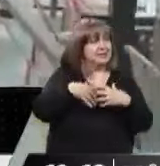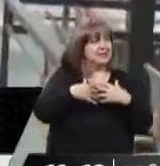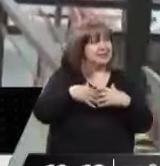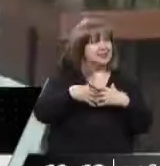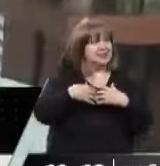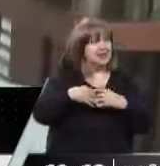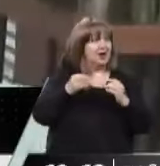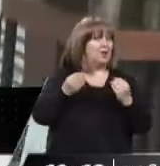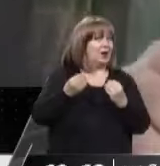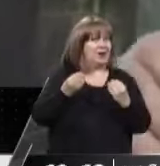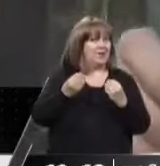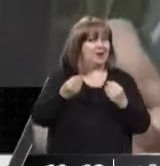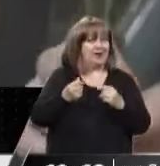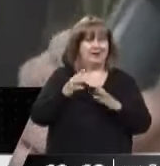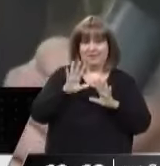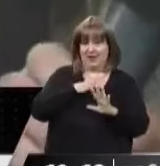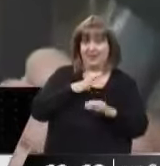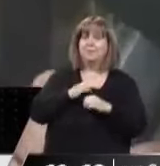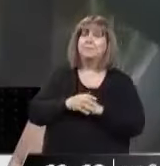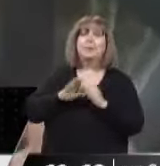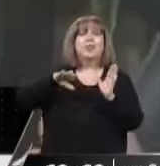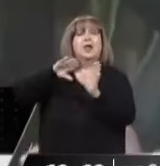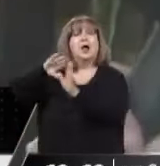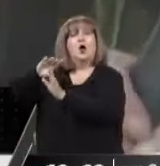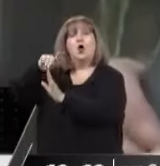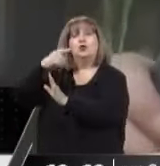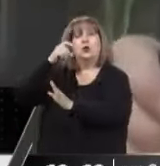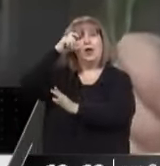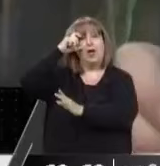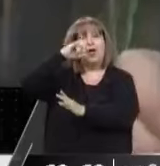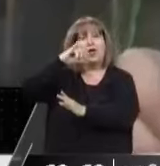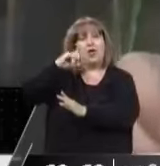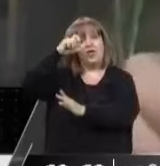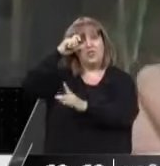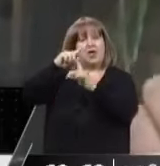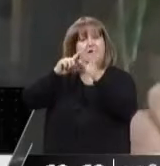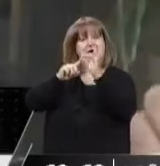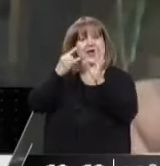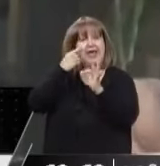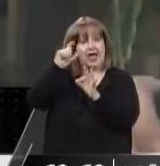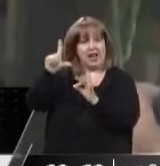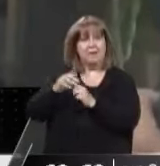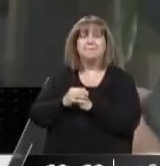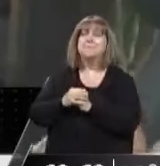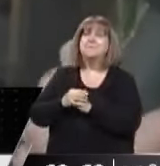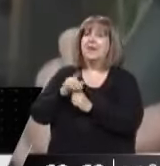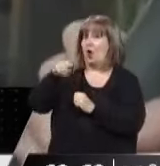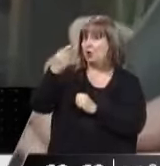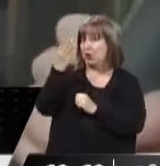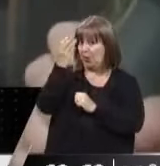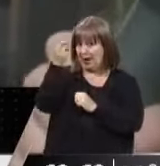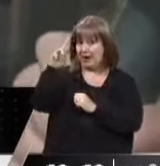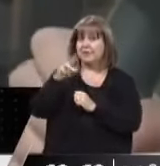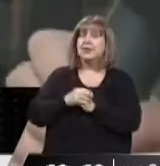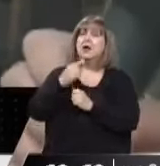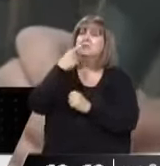ver, a tirar un poco de magia. Ezequiel es otro de los bares que se suman a esta a la onda mundialista, ¿no? ¿Qué